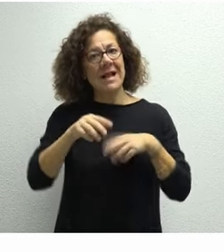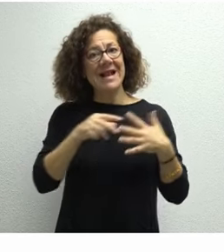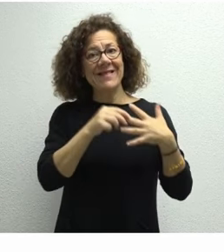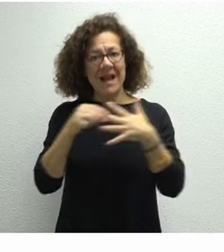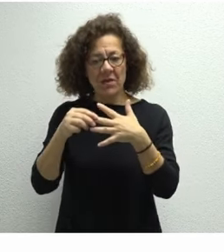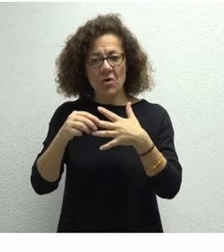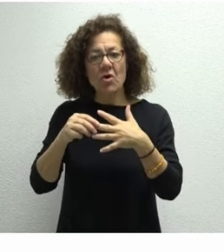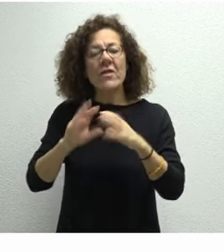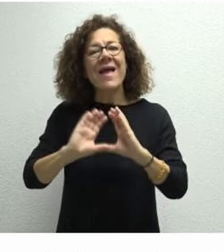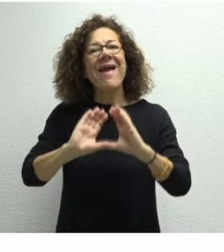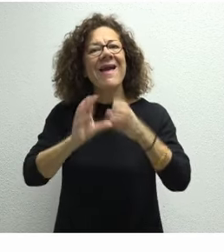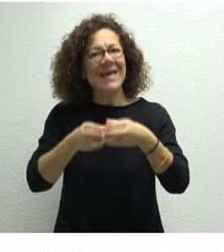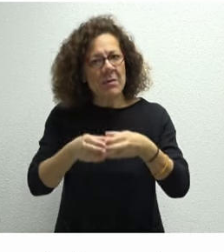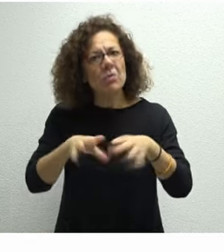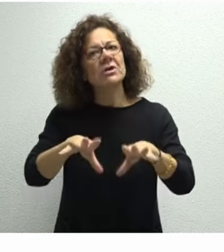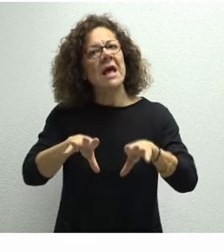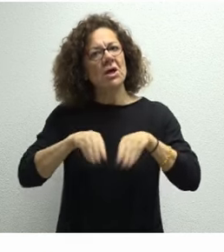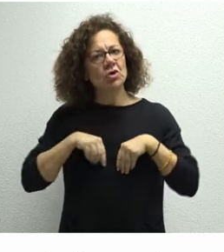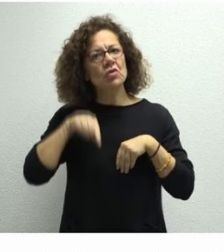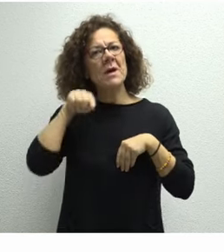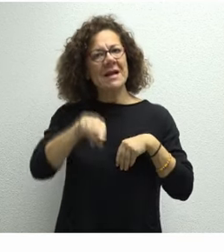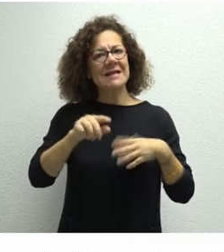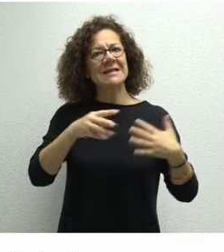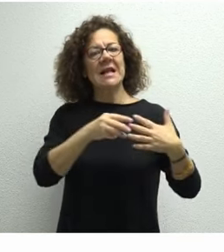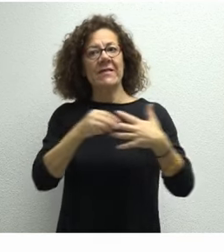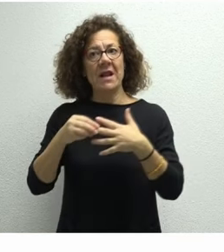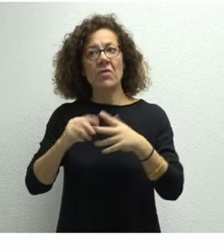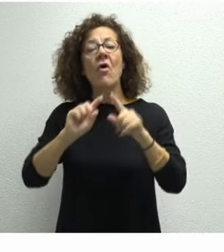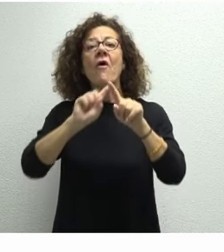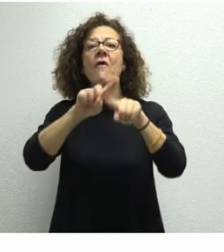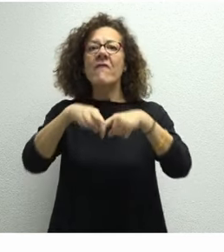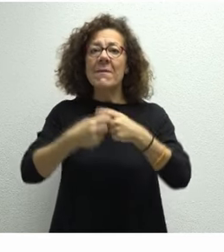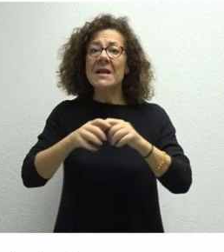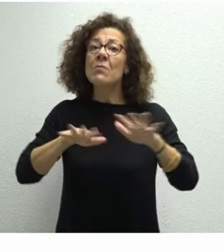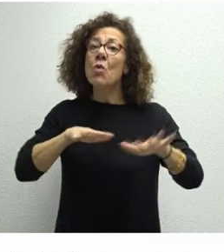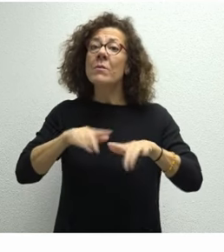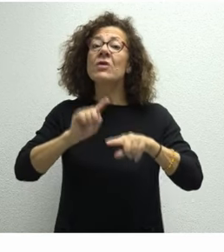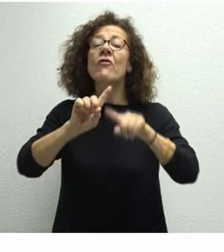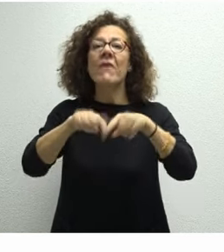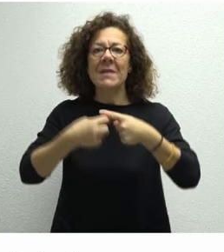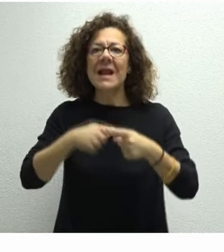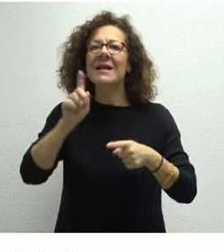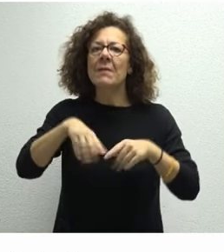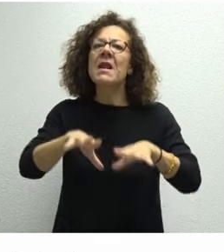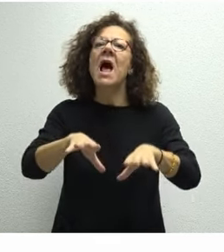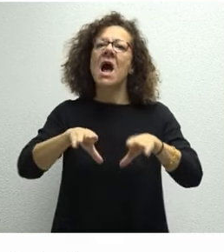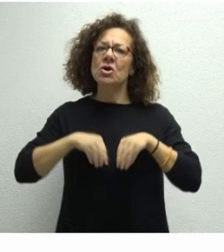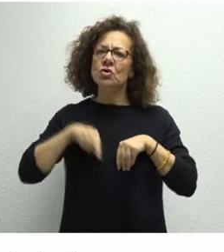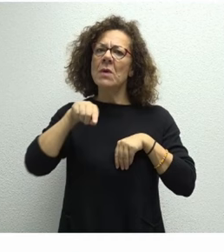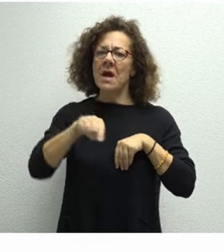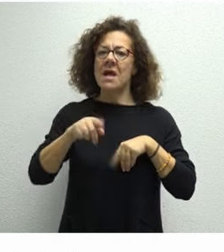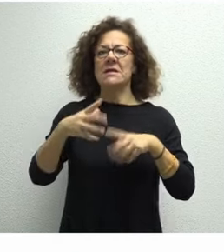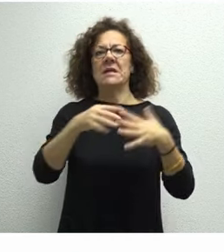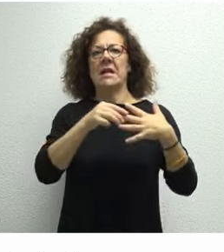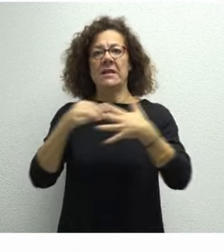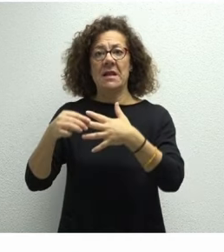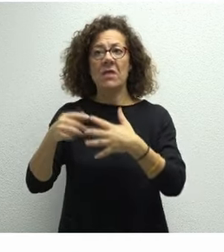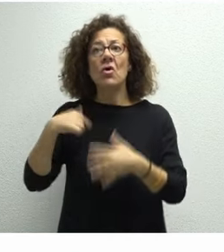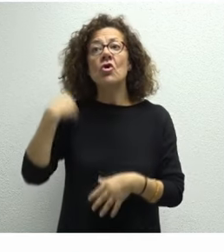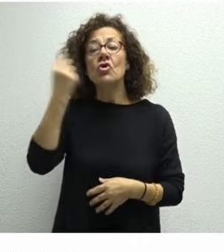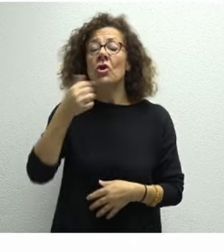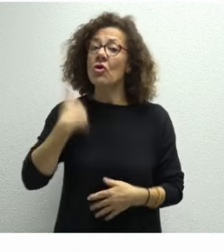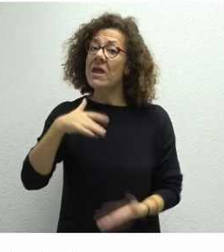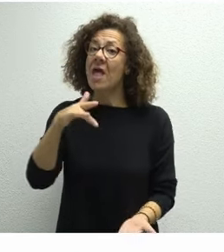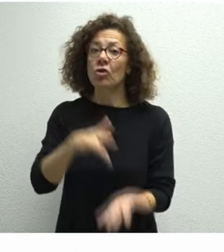equipos que asuman ese liderazgo de familias movimiento familiar que asuma ese liderazgo yo creo que nos